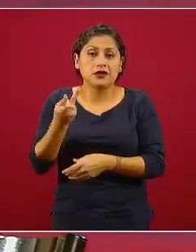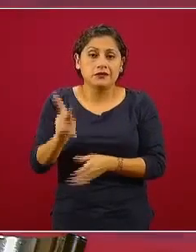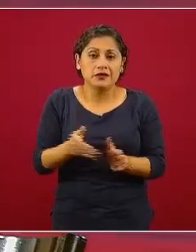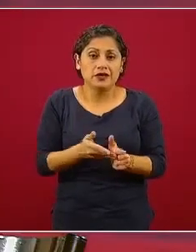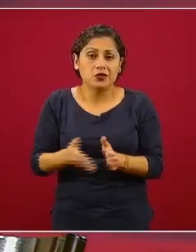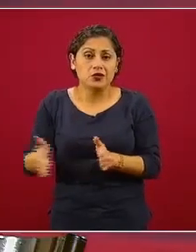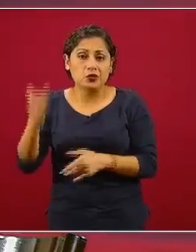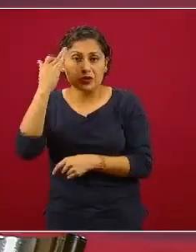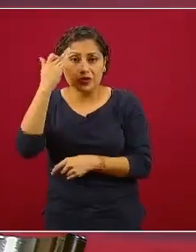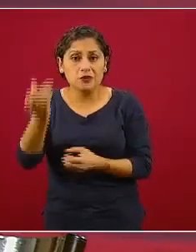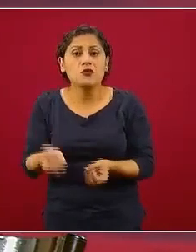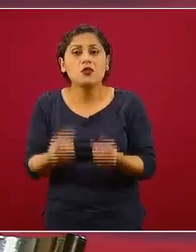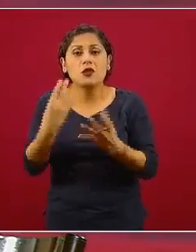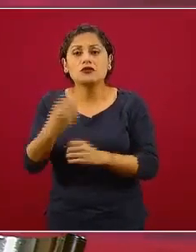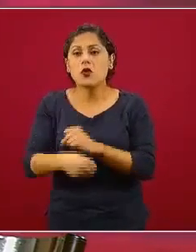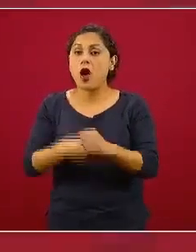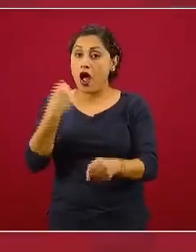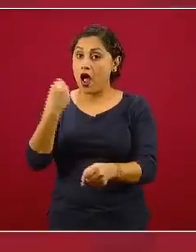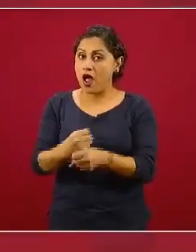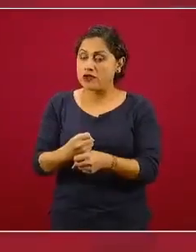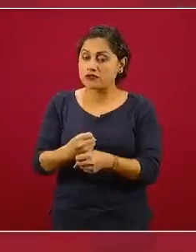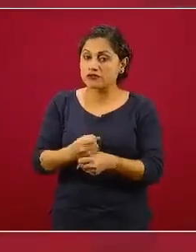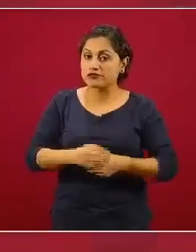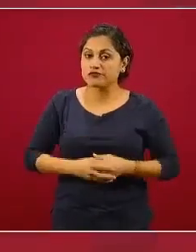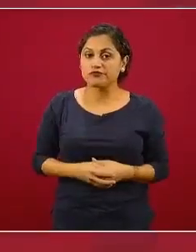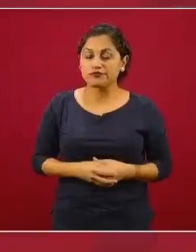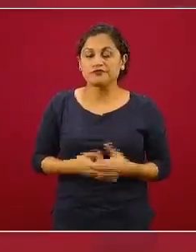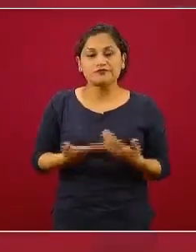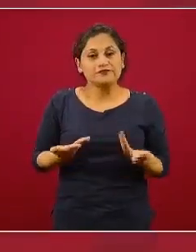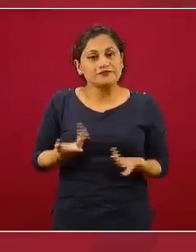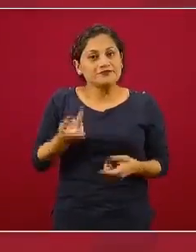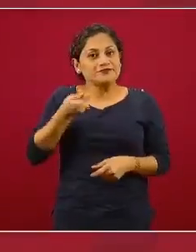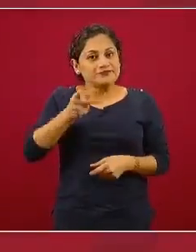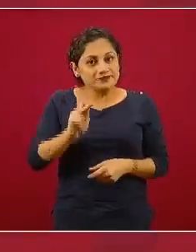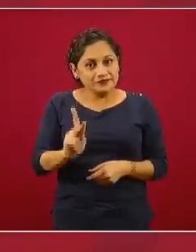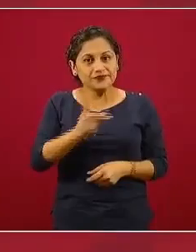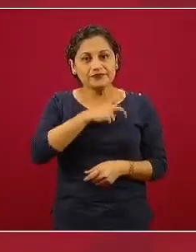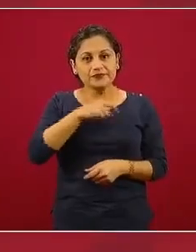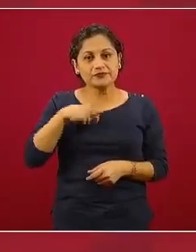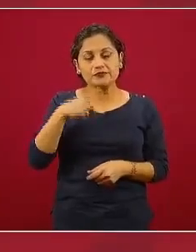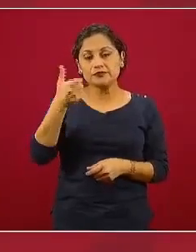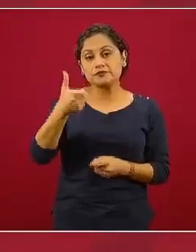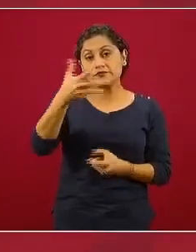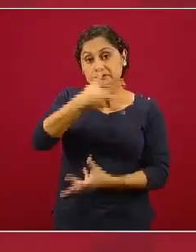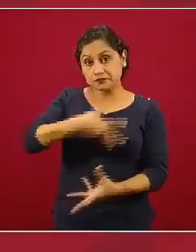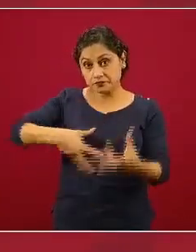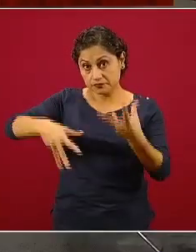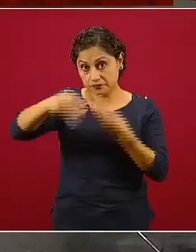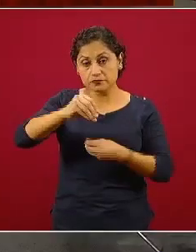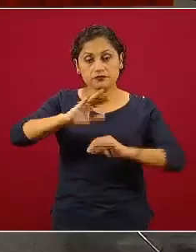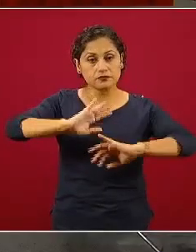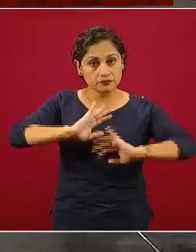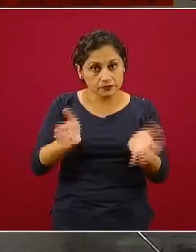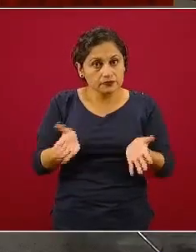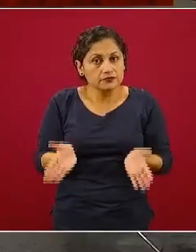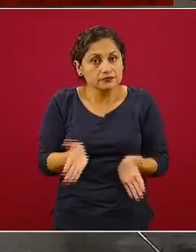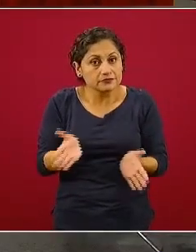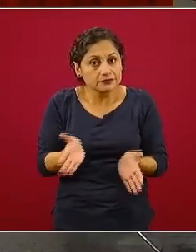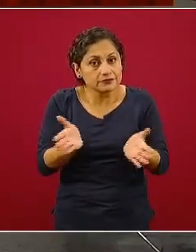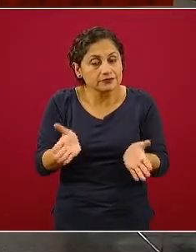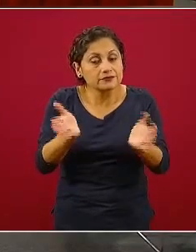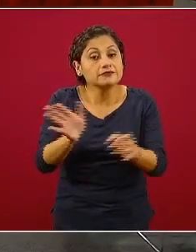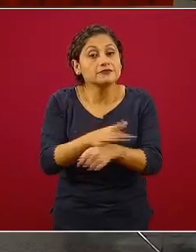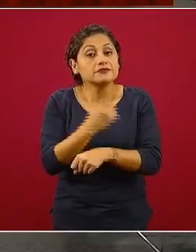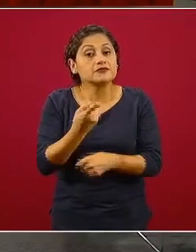años. En el otro lado, hay que reactivar la vida pública, incluyendo que las personas que viven al día